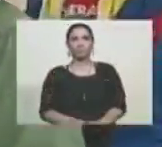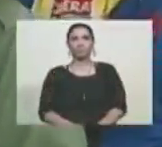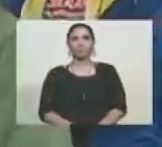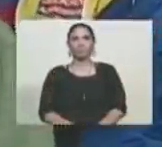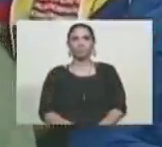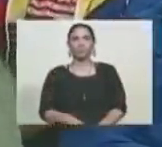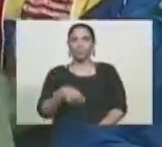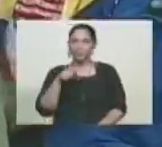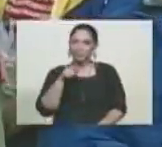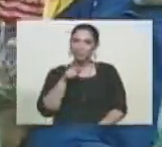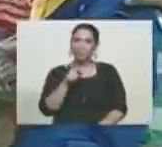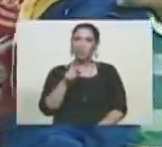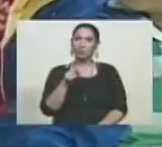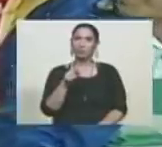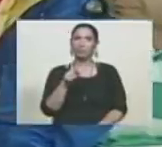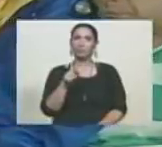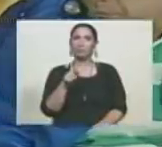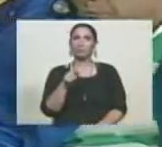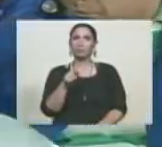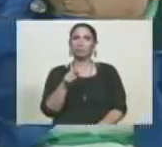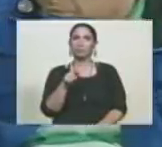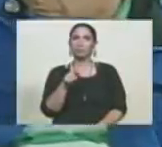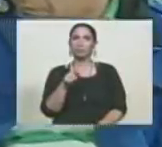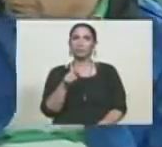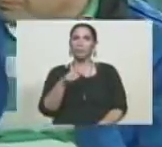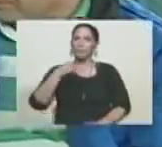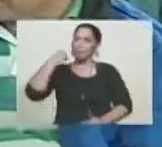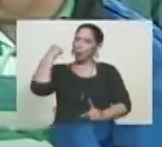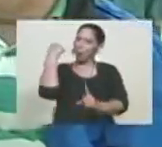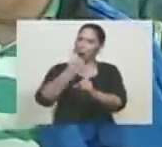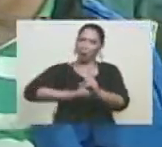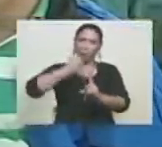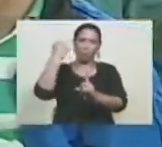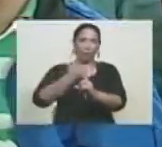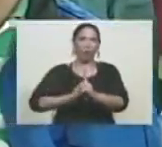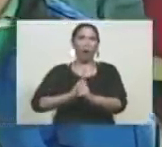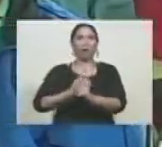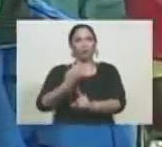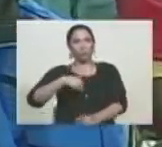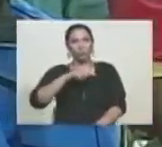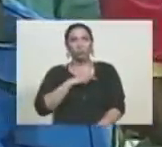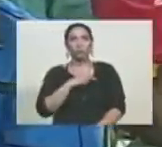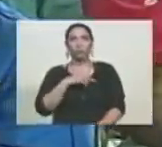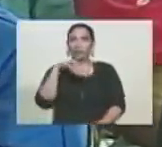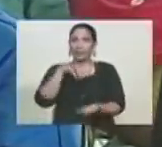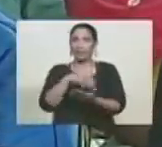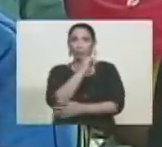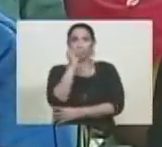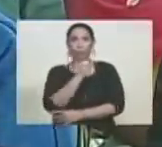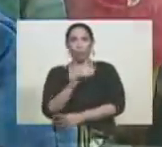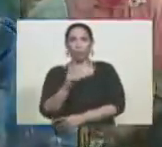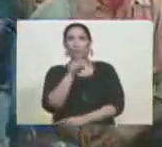Y ese ha sido donde más duro nos han dado. Tenemos en el estado Zulia más de